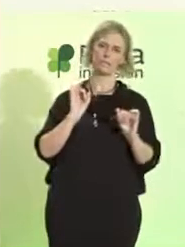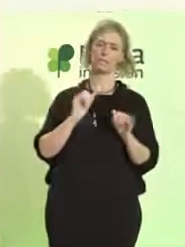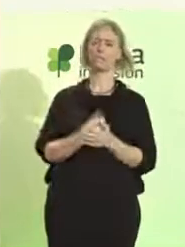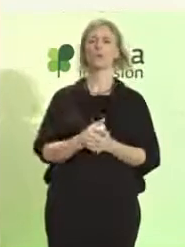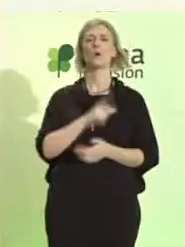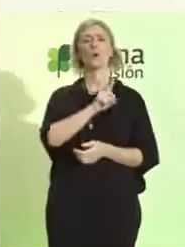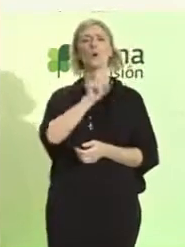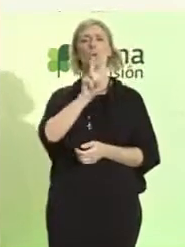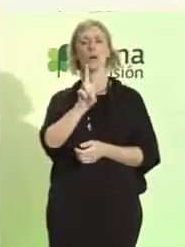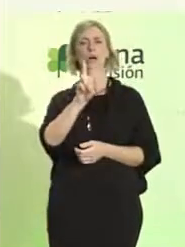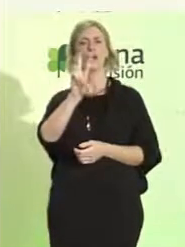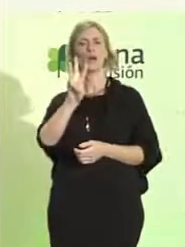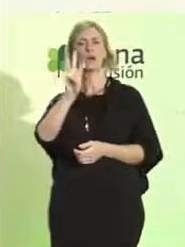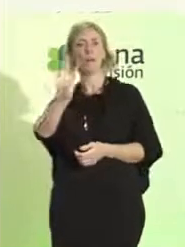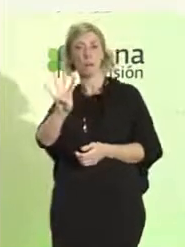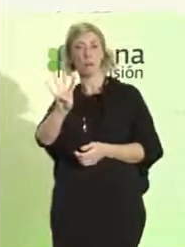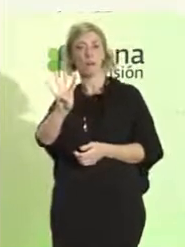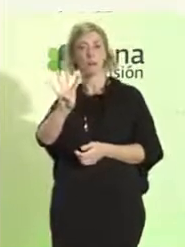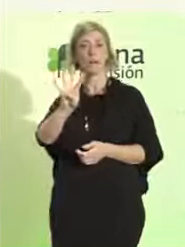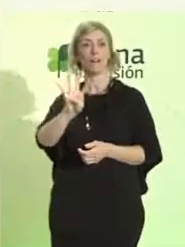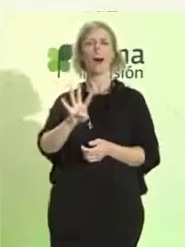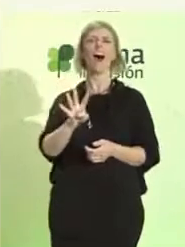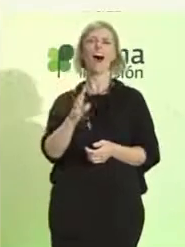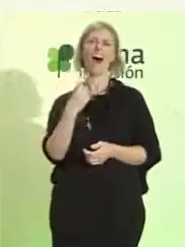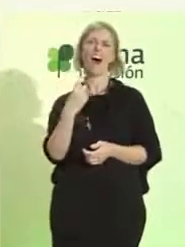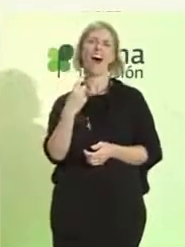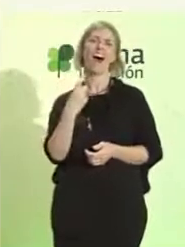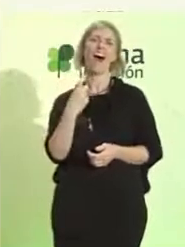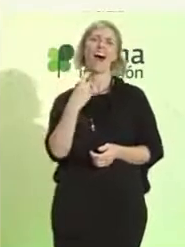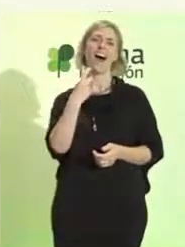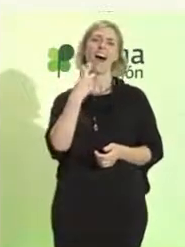Un, dos, tres, y...